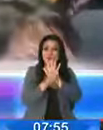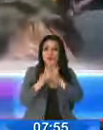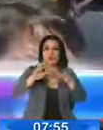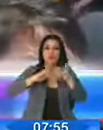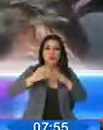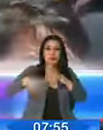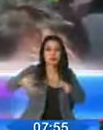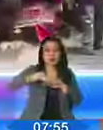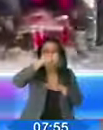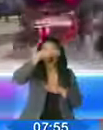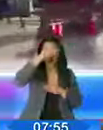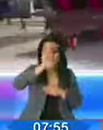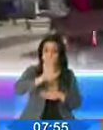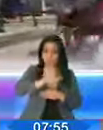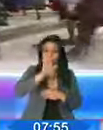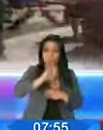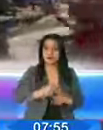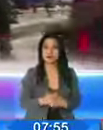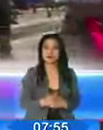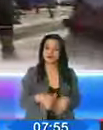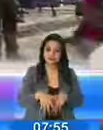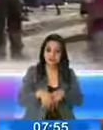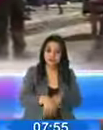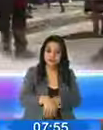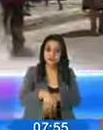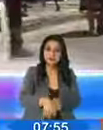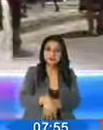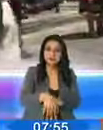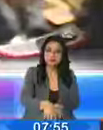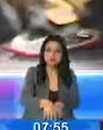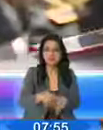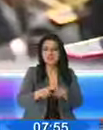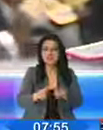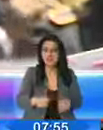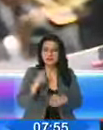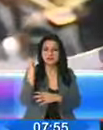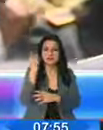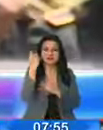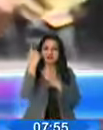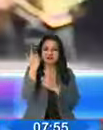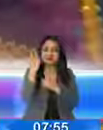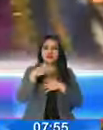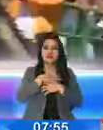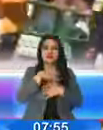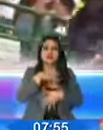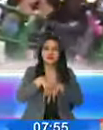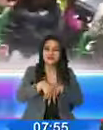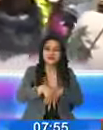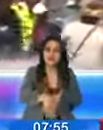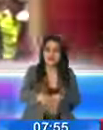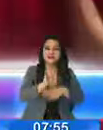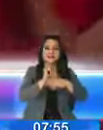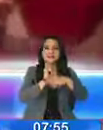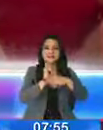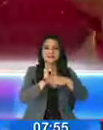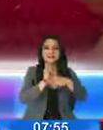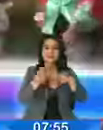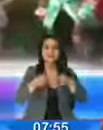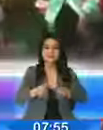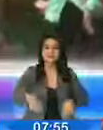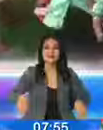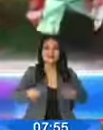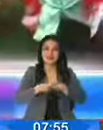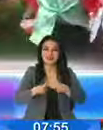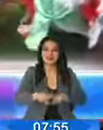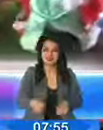culturas. En este evento desfilaron personajes populares, militares, civiles, eclesiásticos y míticos que